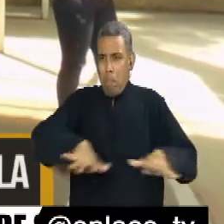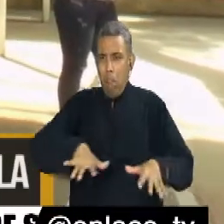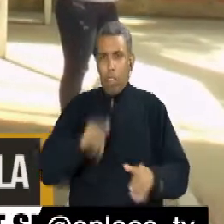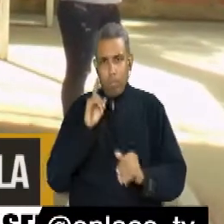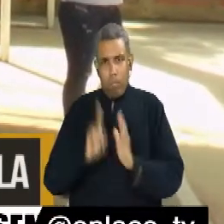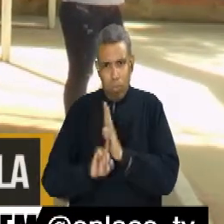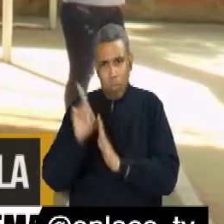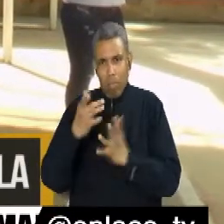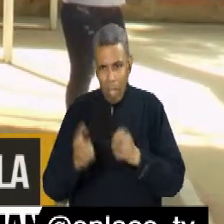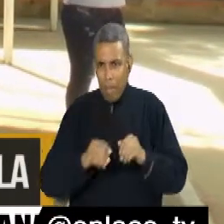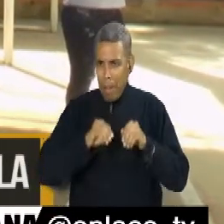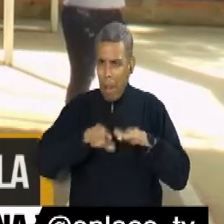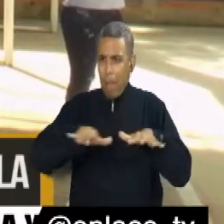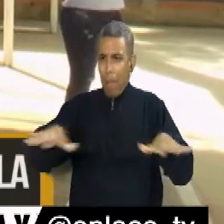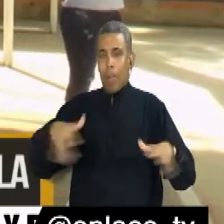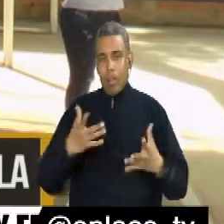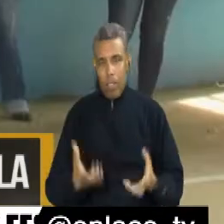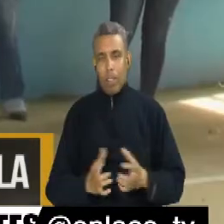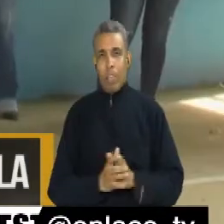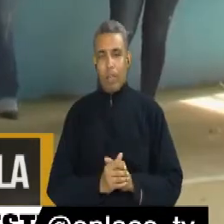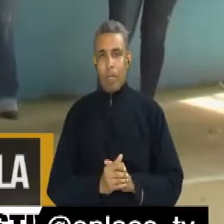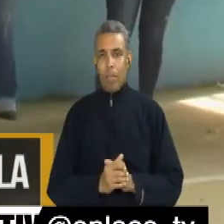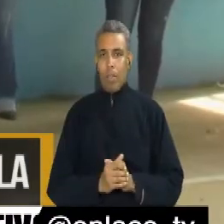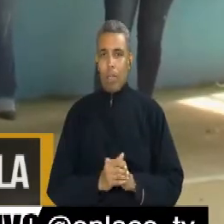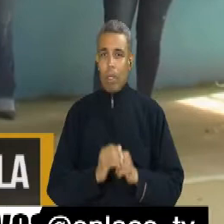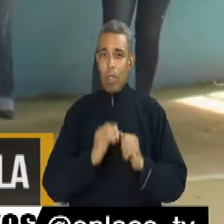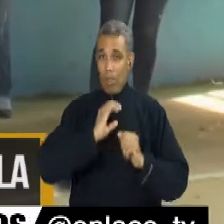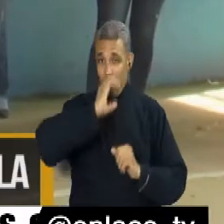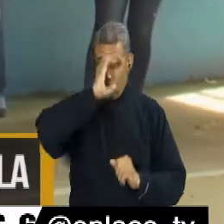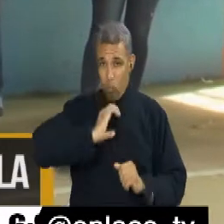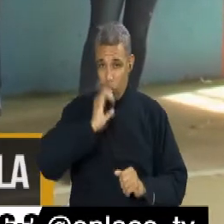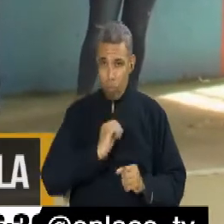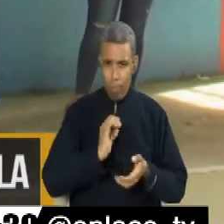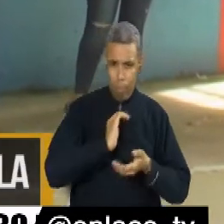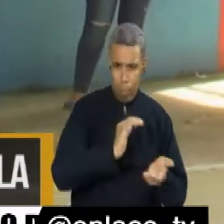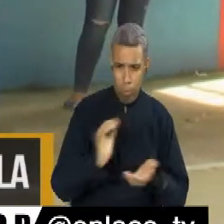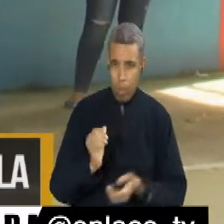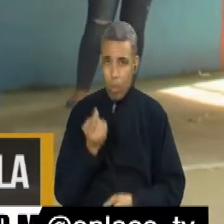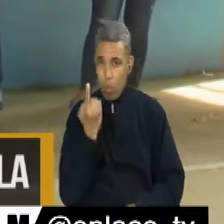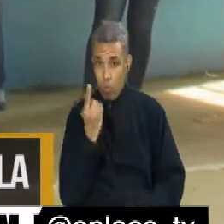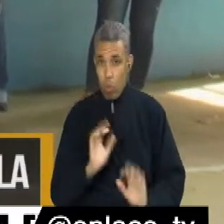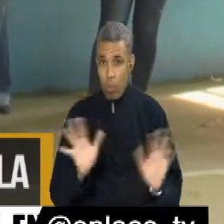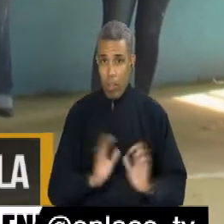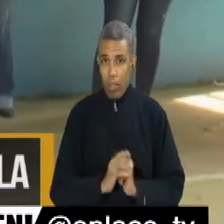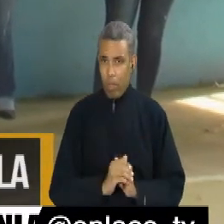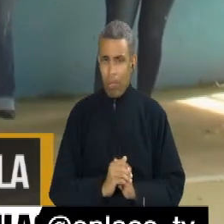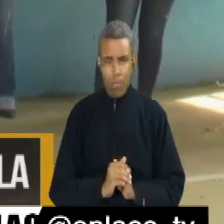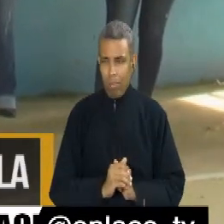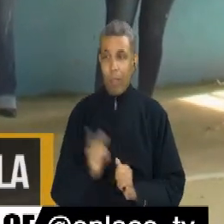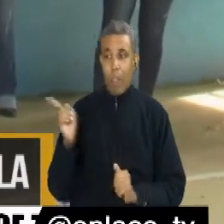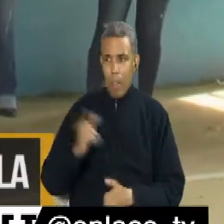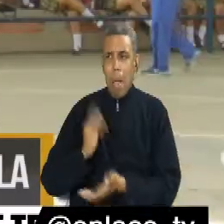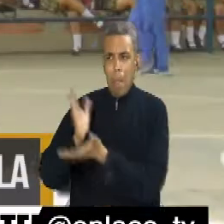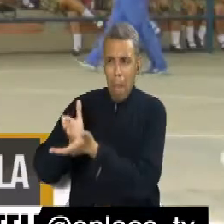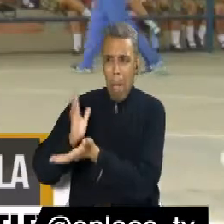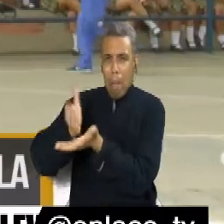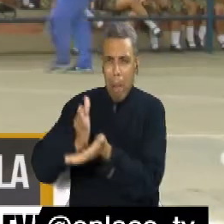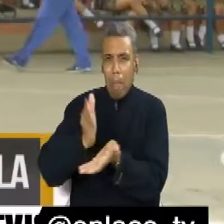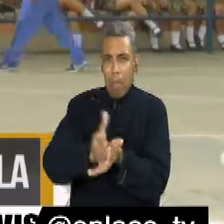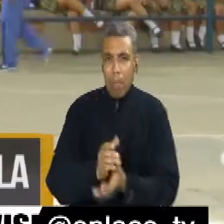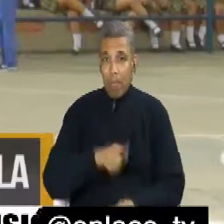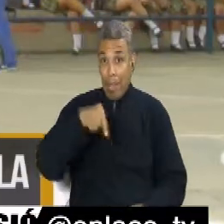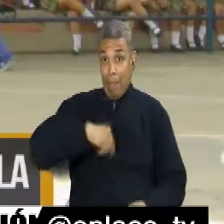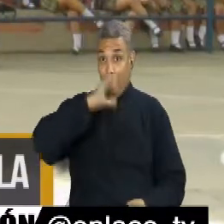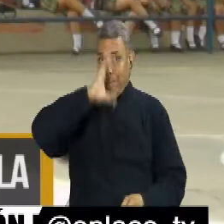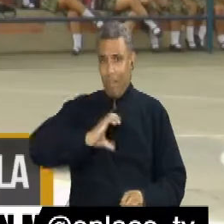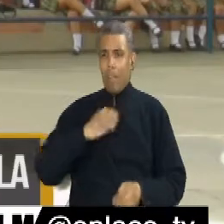esta actividad se viene realizando en la gran mayoría de colegios, pues afortunadamente para nosotros aquí en el Colegio del CAS tenemos gran penetración del